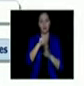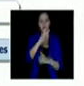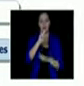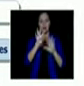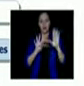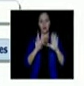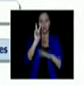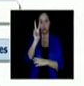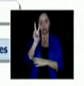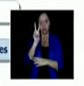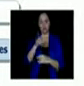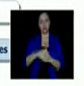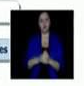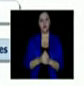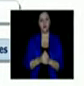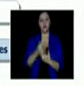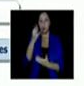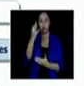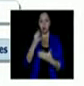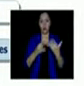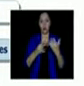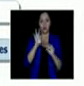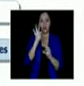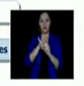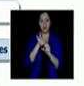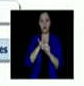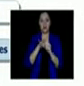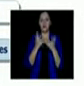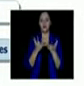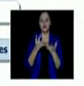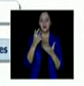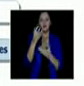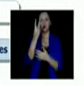378.292 electores. El total de electores,